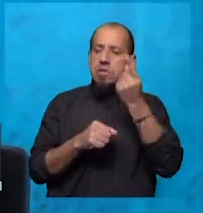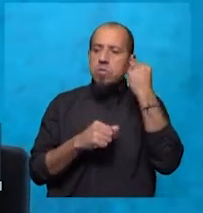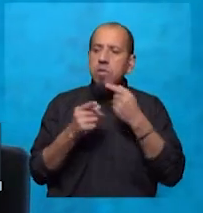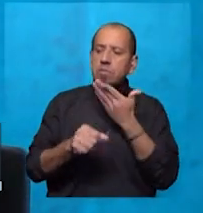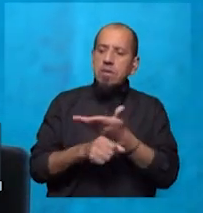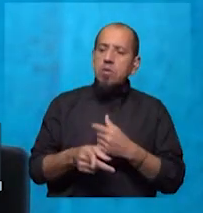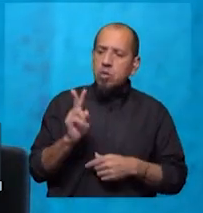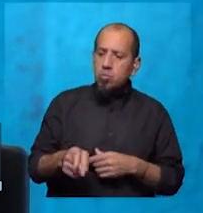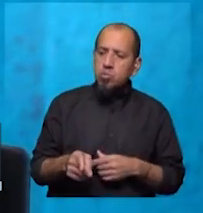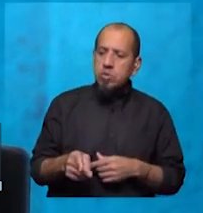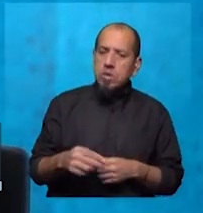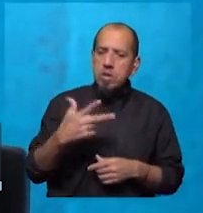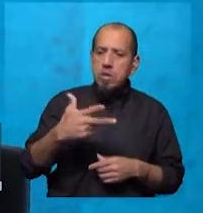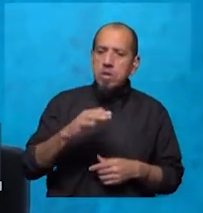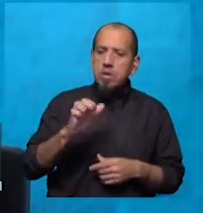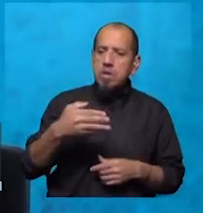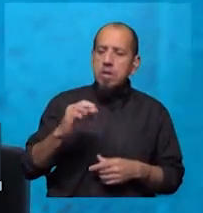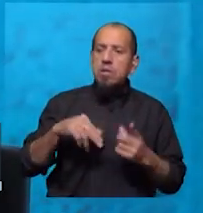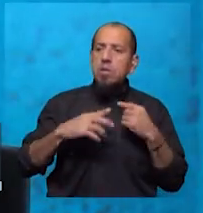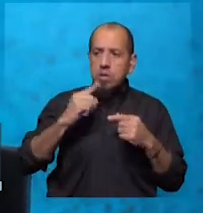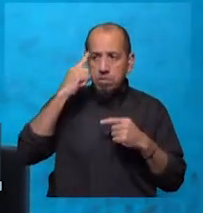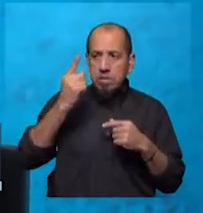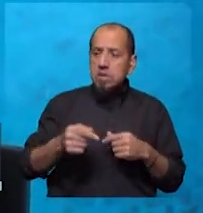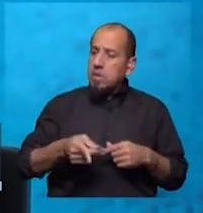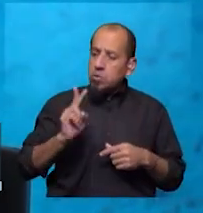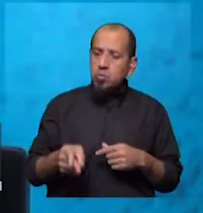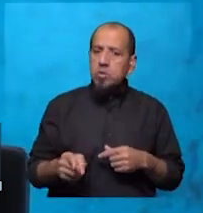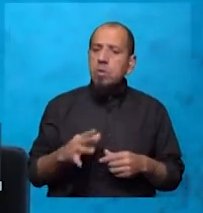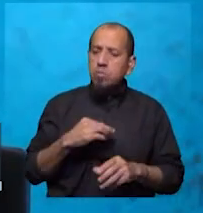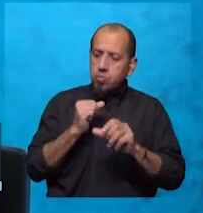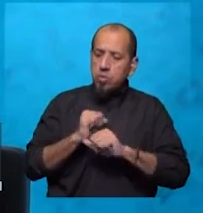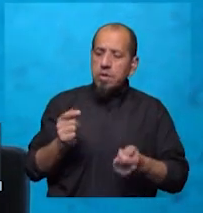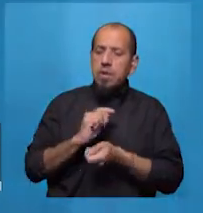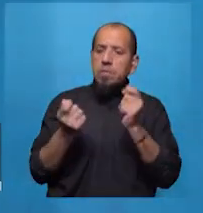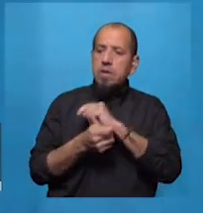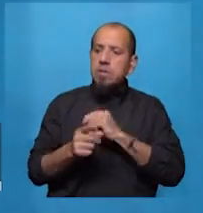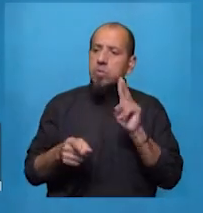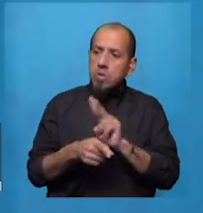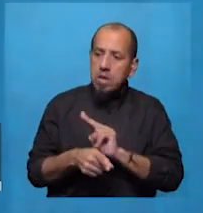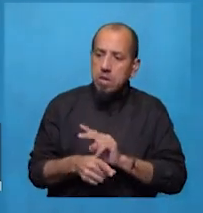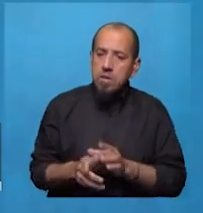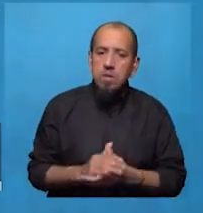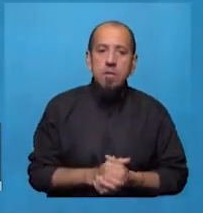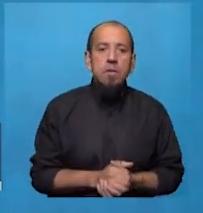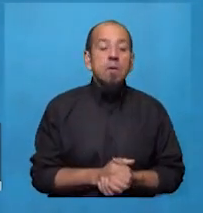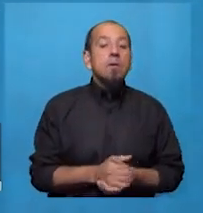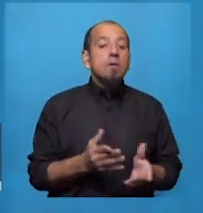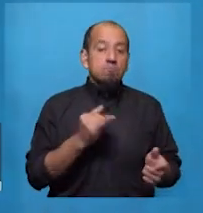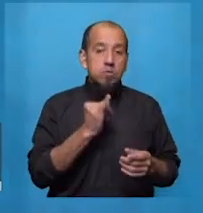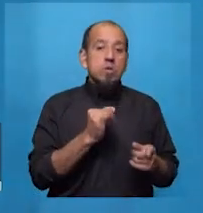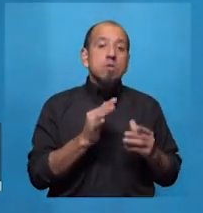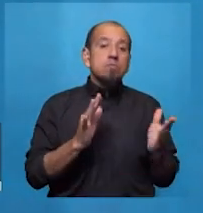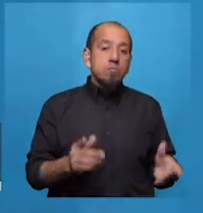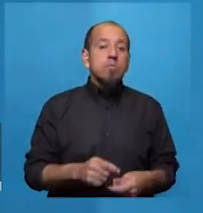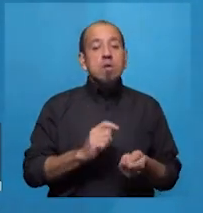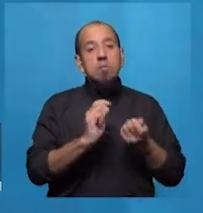de se mantienen en esa postura consideran que la renunciar podría cambiar la política de seguridad cambiando el ministro pero siguiendo